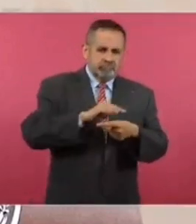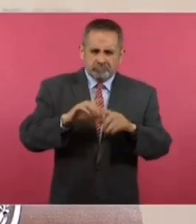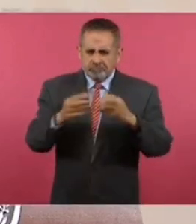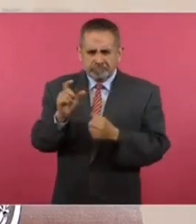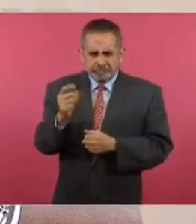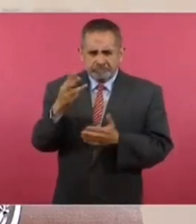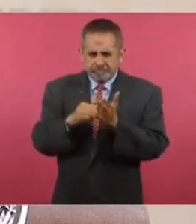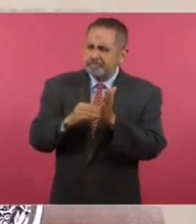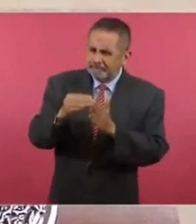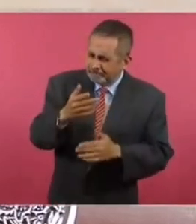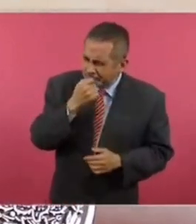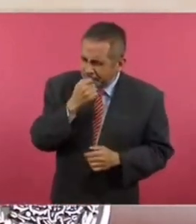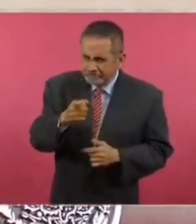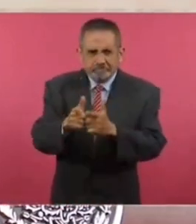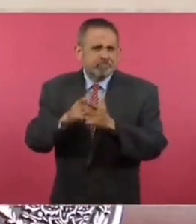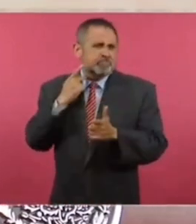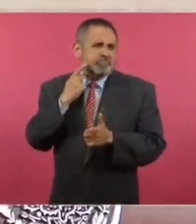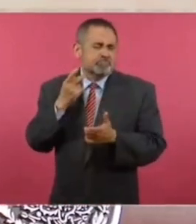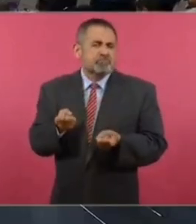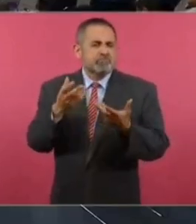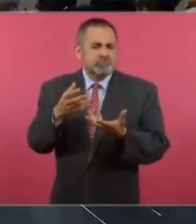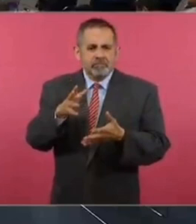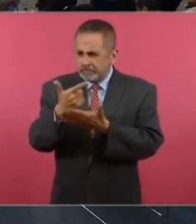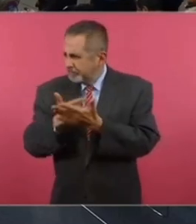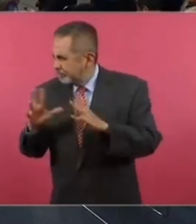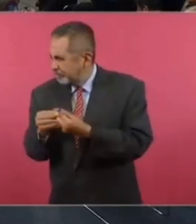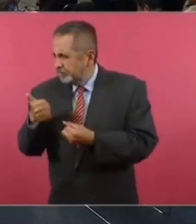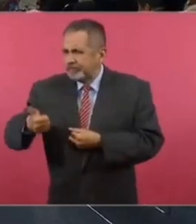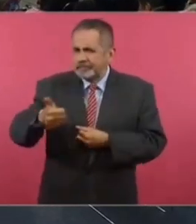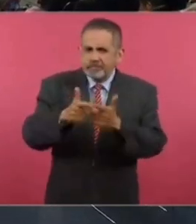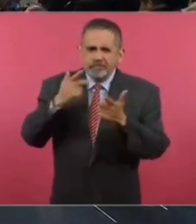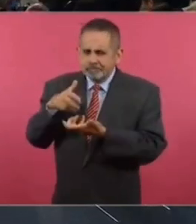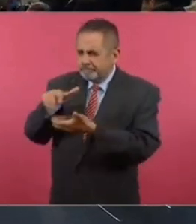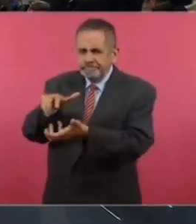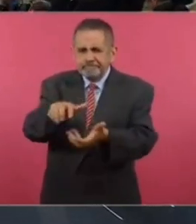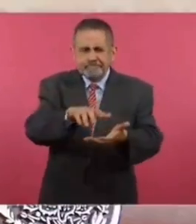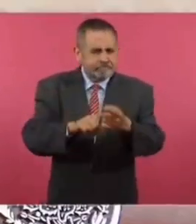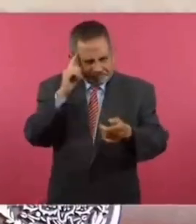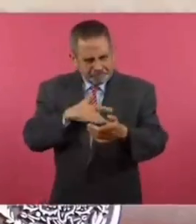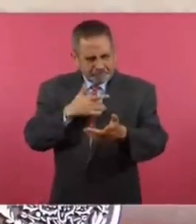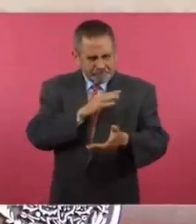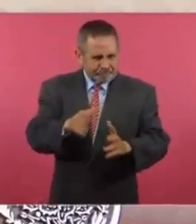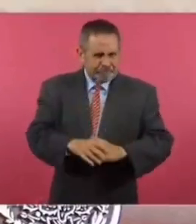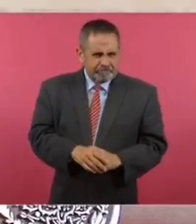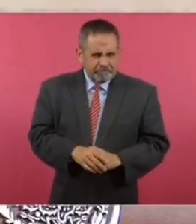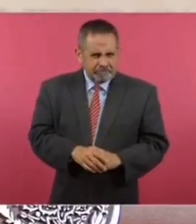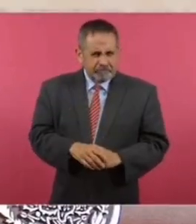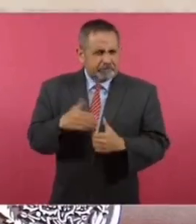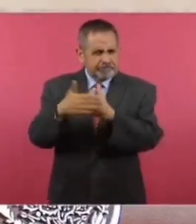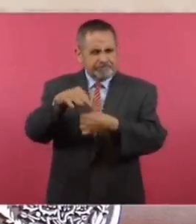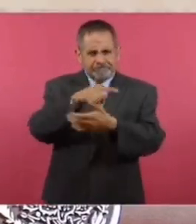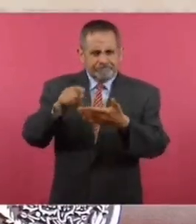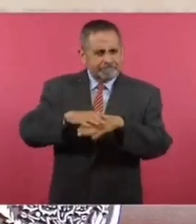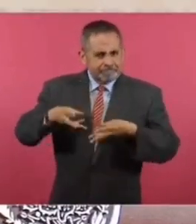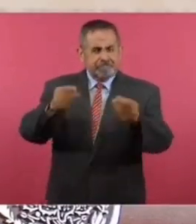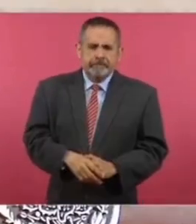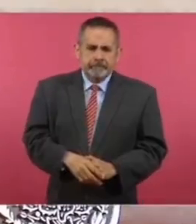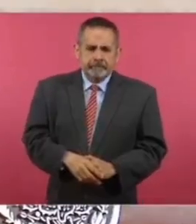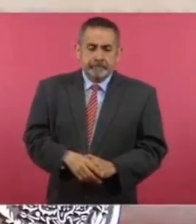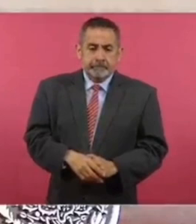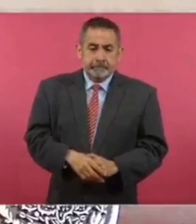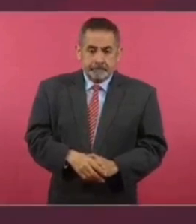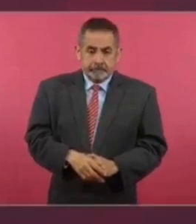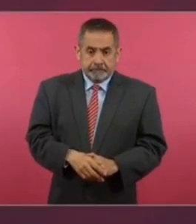23 mil millones y los partidos no tienen ahí cuánto yo creo que son este de las elecciones más costosas del mundo